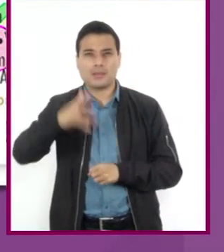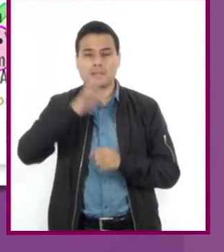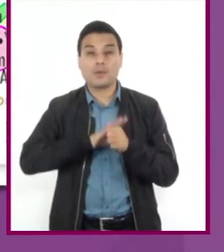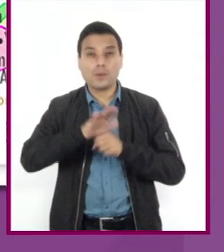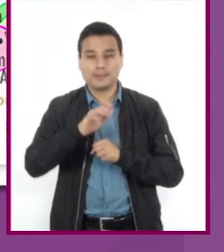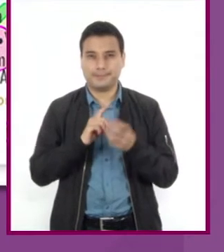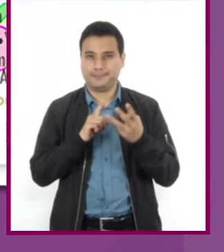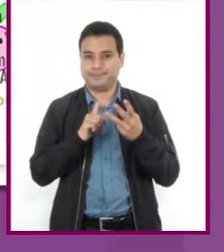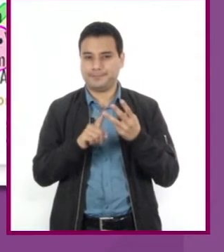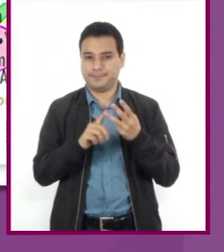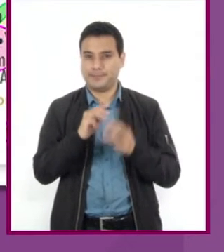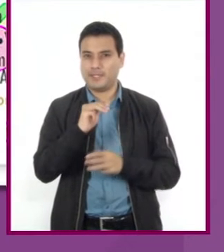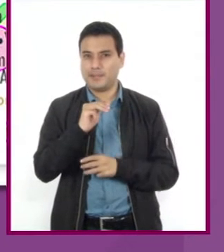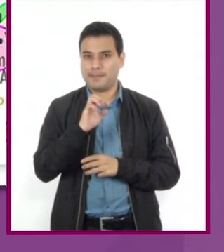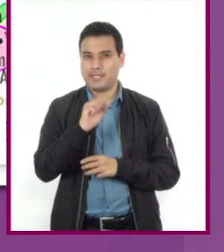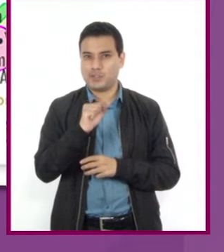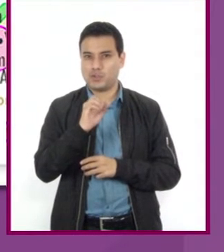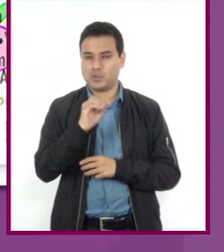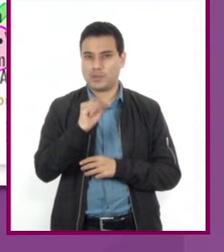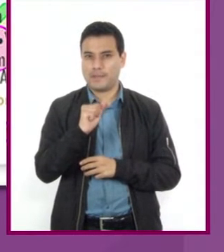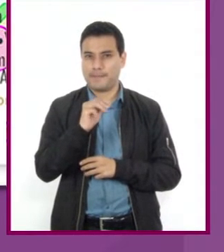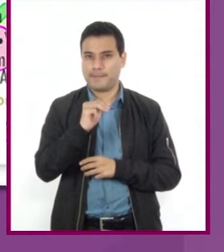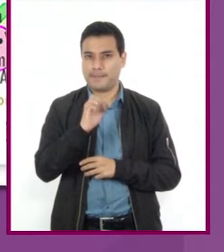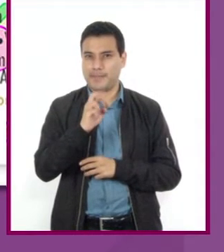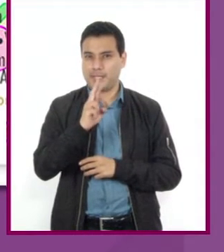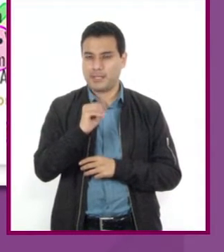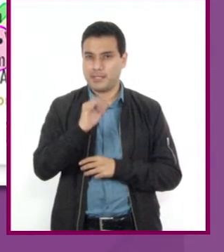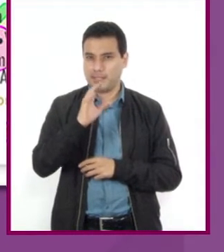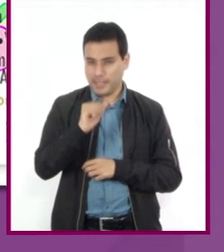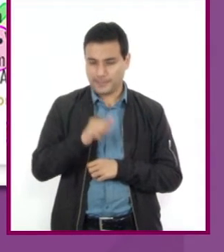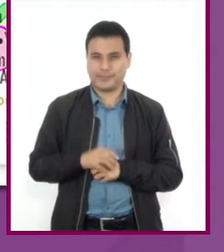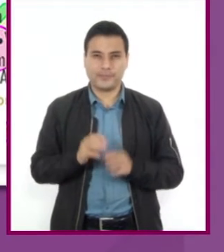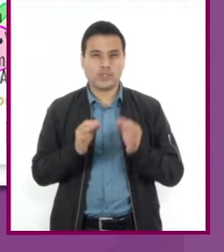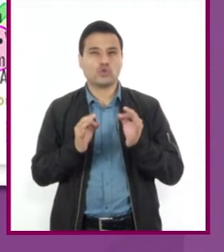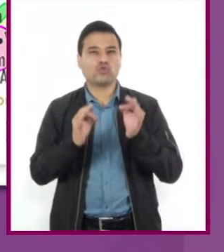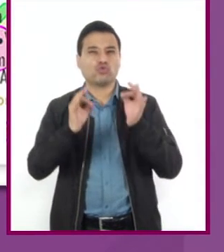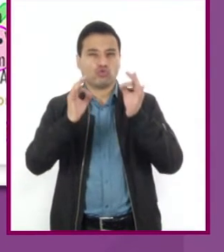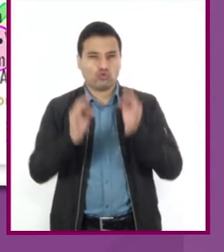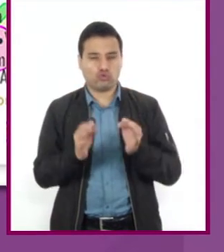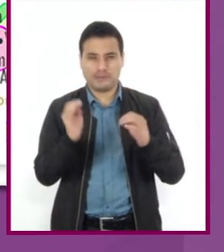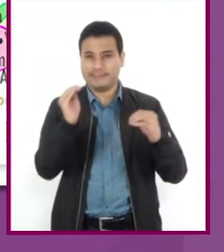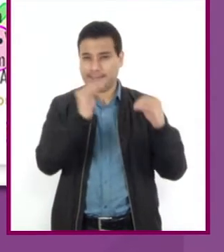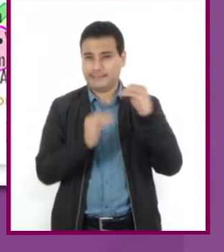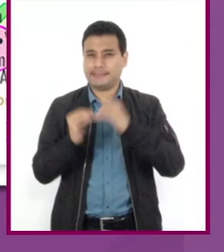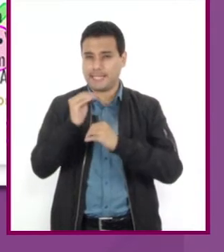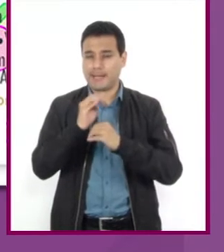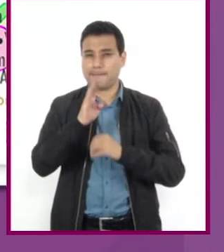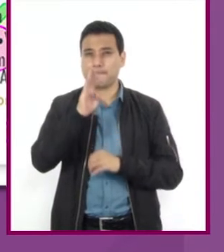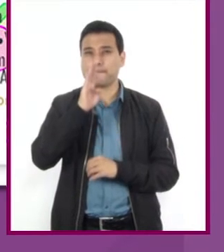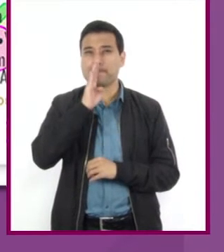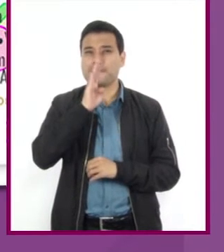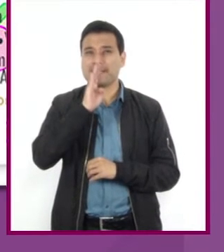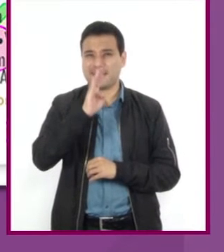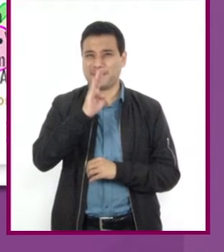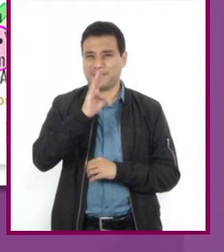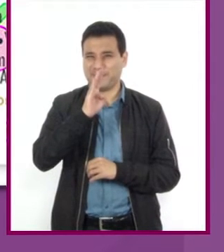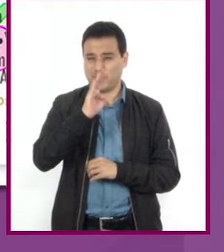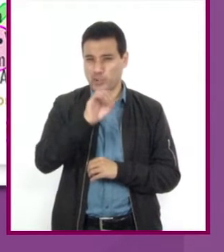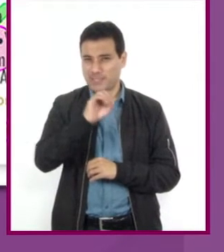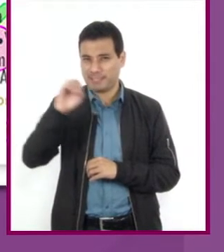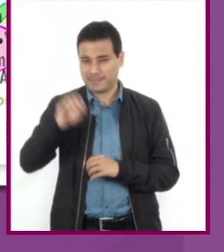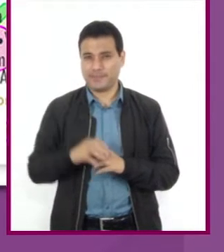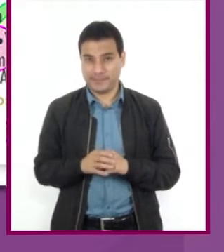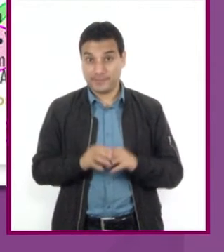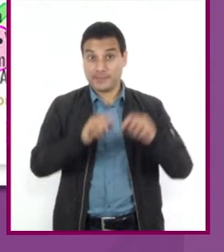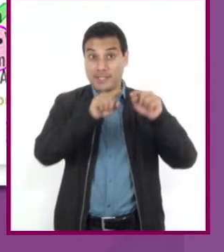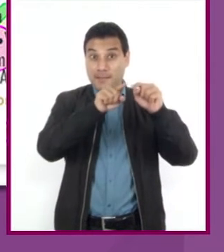vasta región, en su límite norte, llegó a abarcar desde la Sierra Madre Occidental de Durango y Zacatecas, descendiendo hacia la cuenca